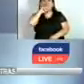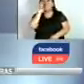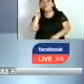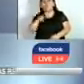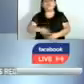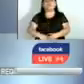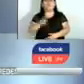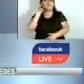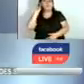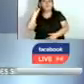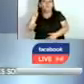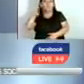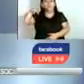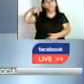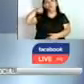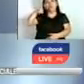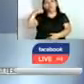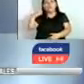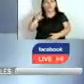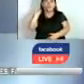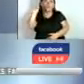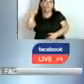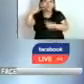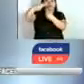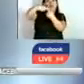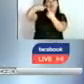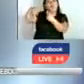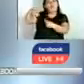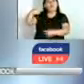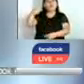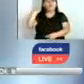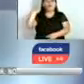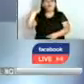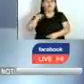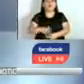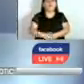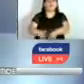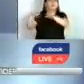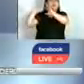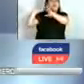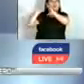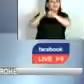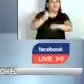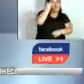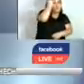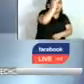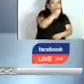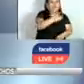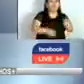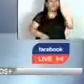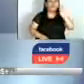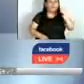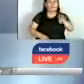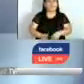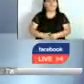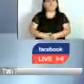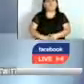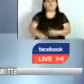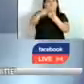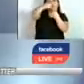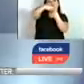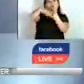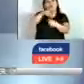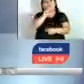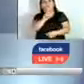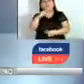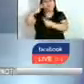FMLN, 1 para el PDC y 1 para Gana. En Sonsonate, Nuevas Ideas obtendría 4 curules, Gana con